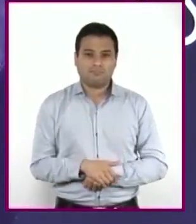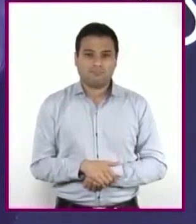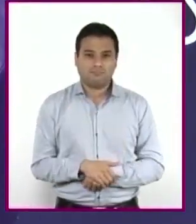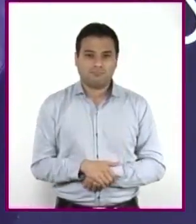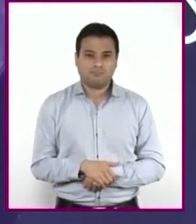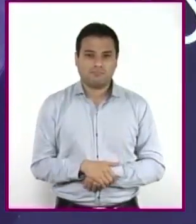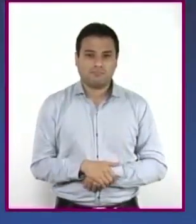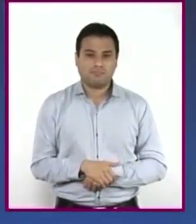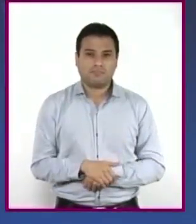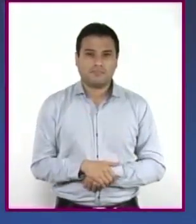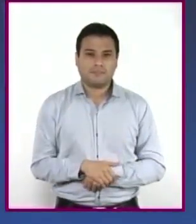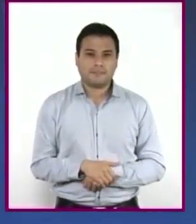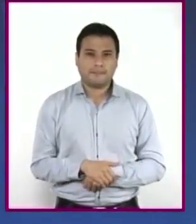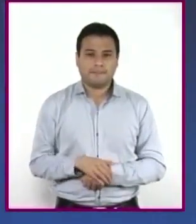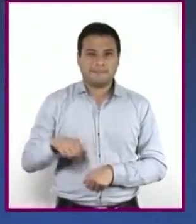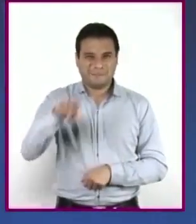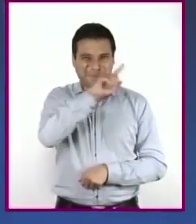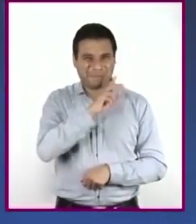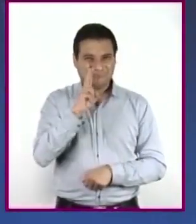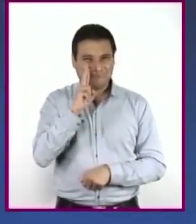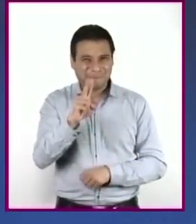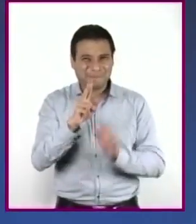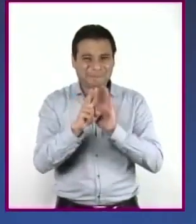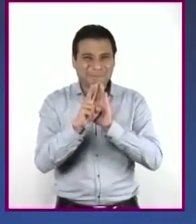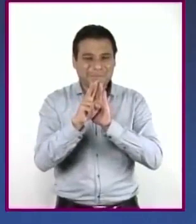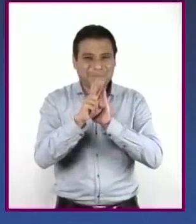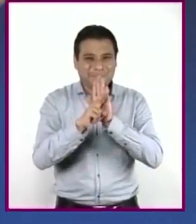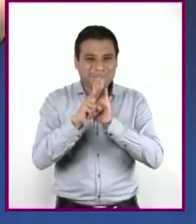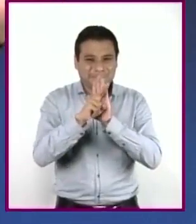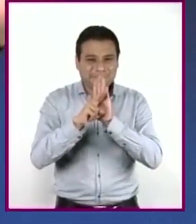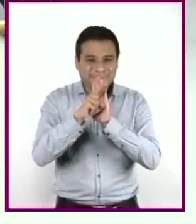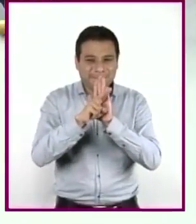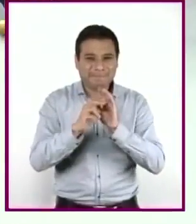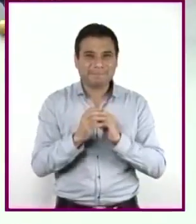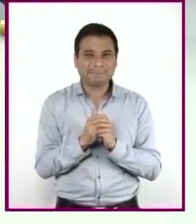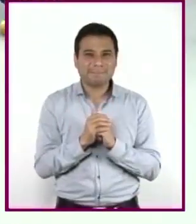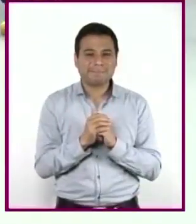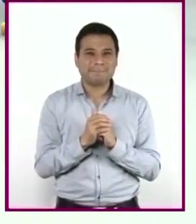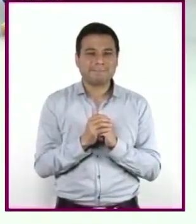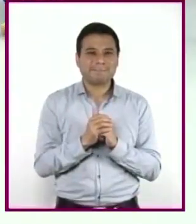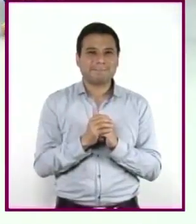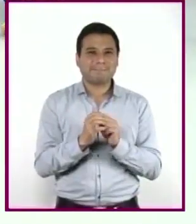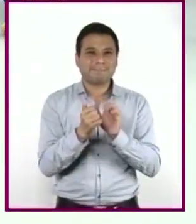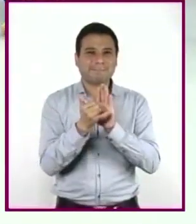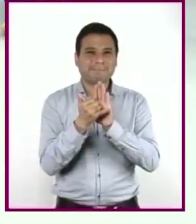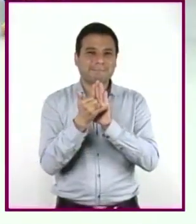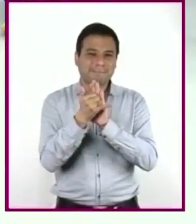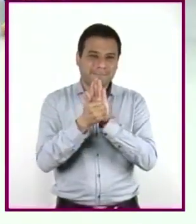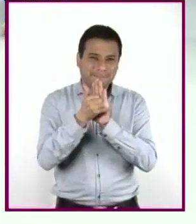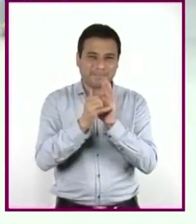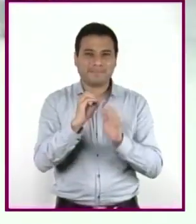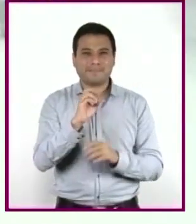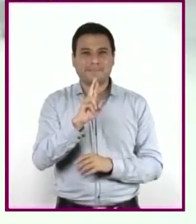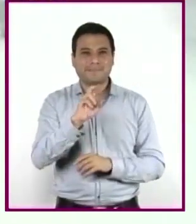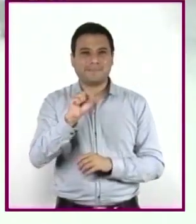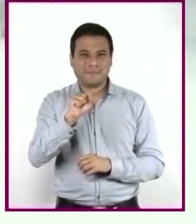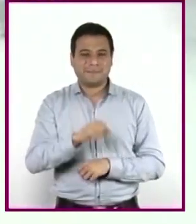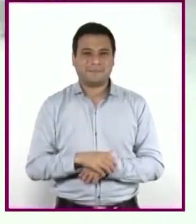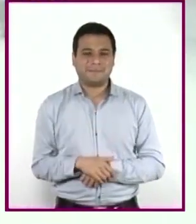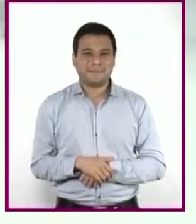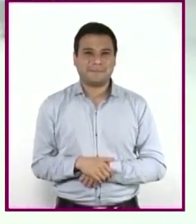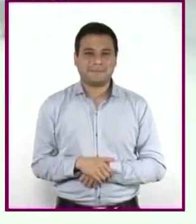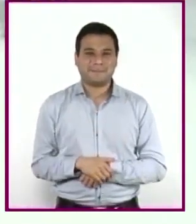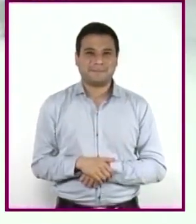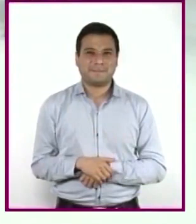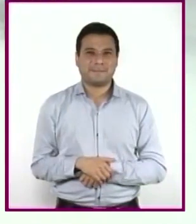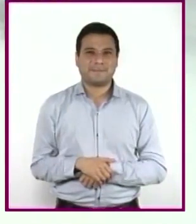entender. ¿Llegaron a ver los videos que estaban en YouTube o en redes sociales que eran para niños y tenían hasta